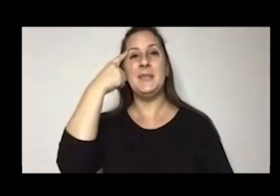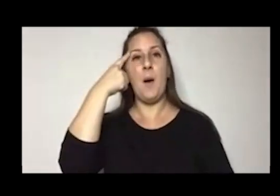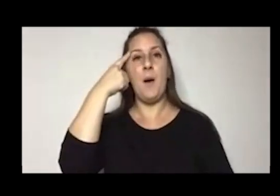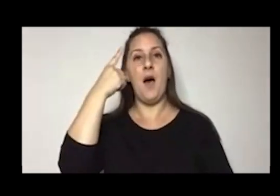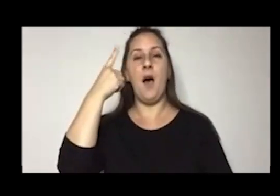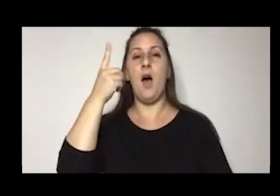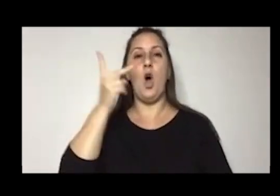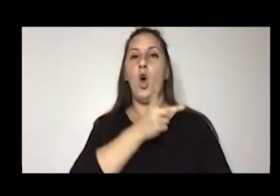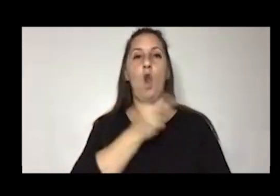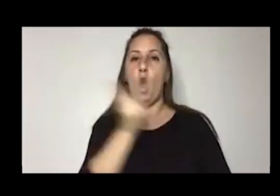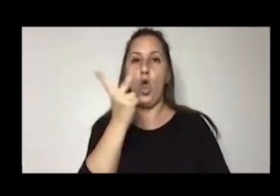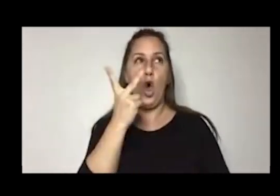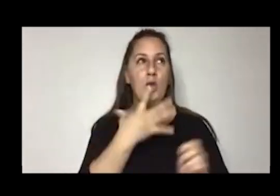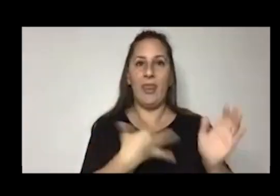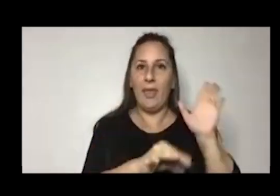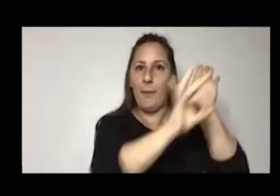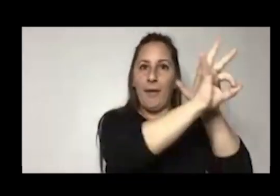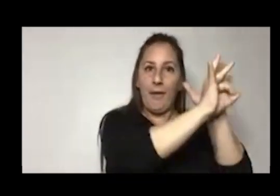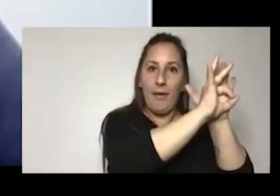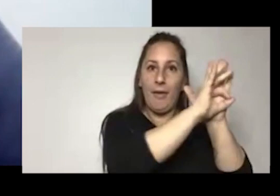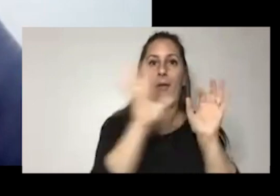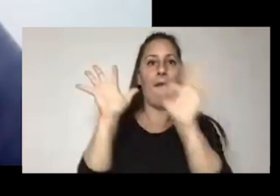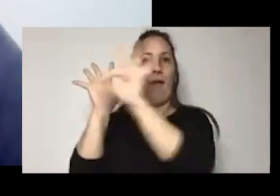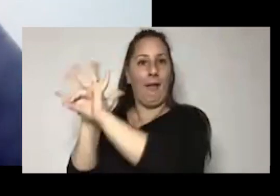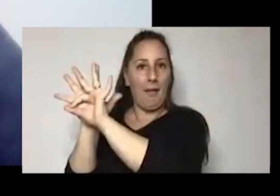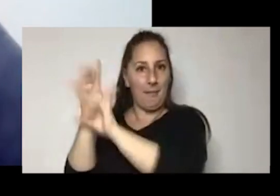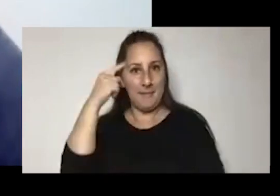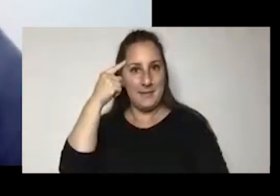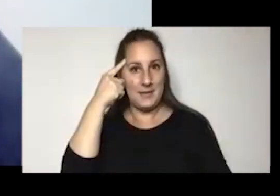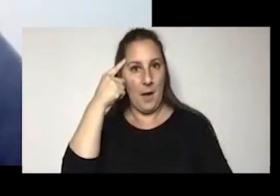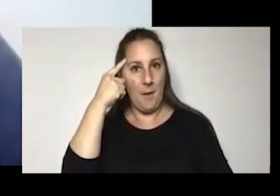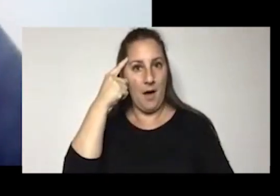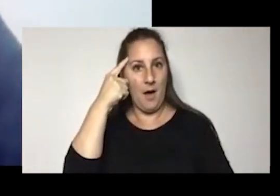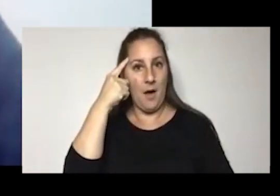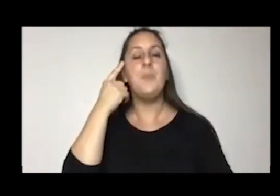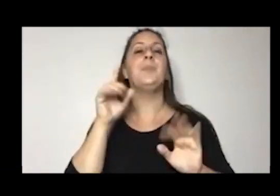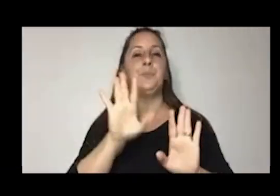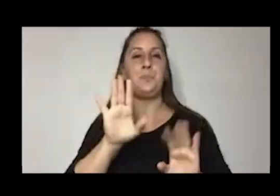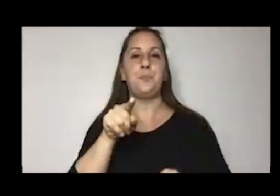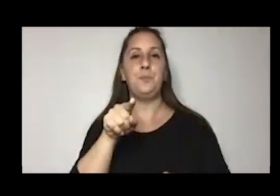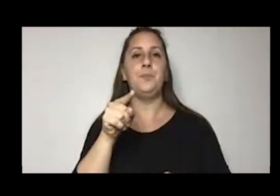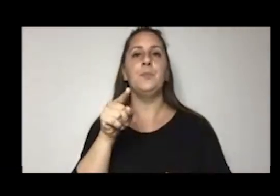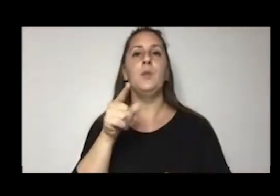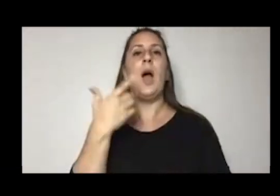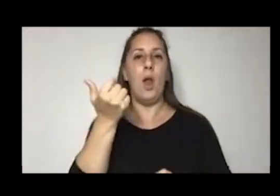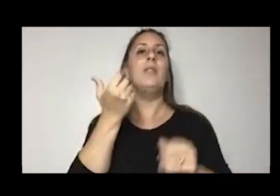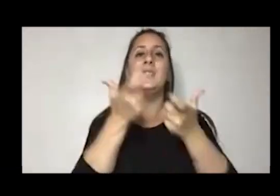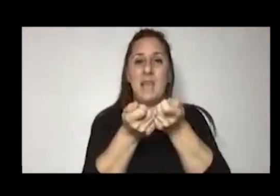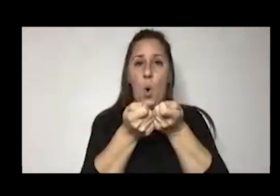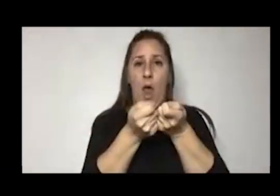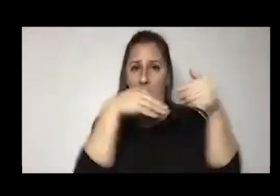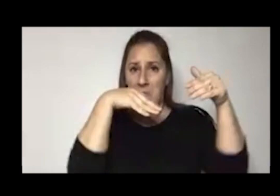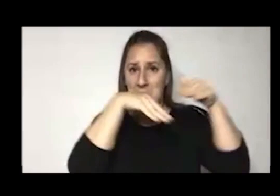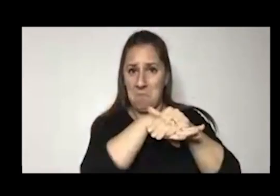en el vehículo, digamos. Vos me decís que lo puedo dejar en la aplicación, digamos en el teléfono, que podría tener